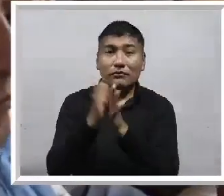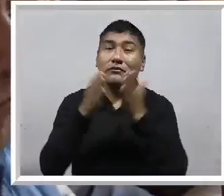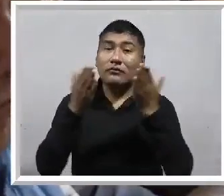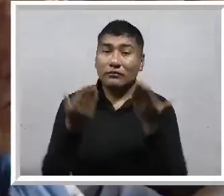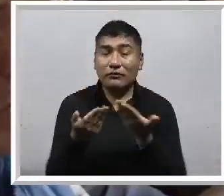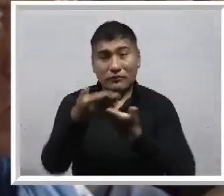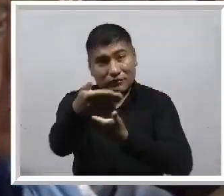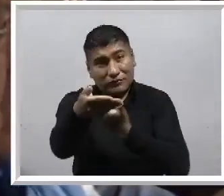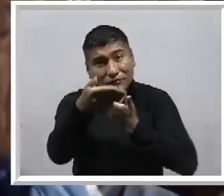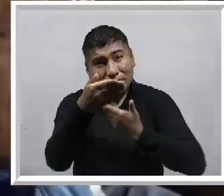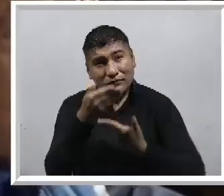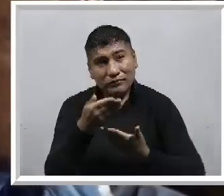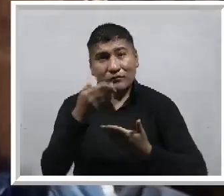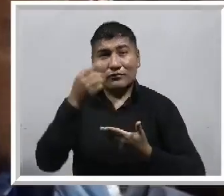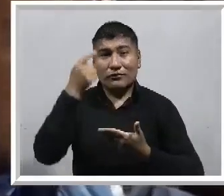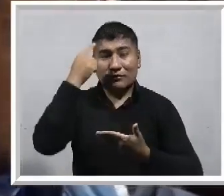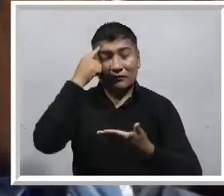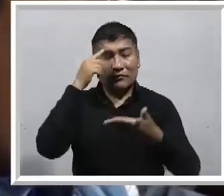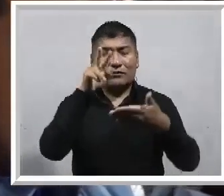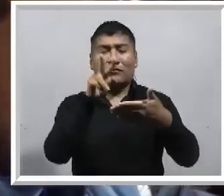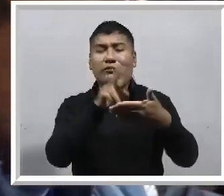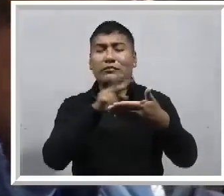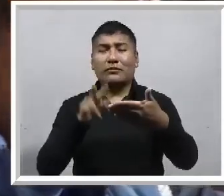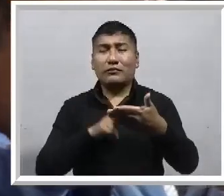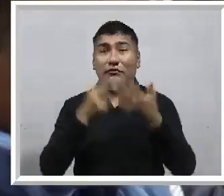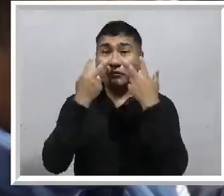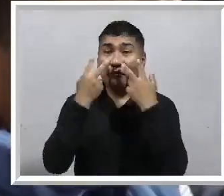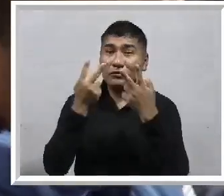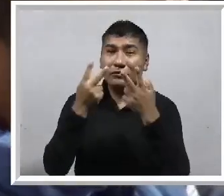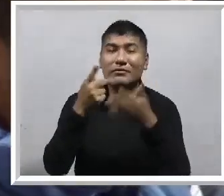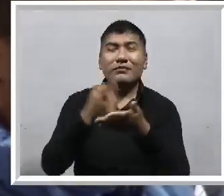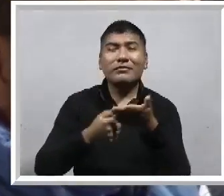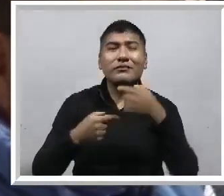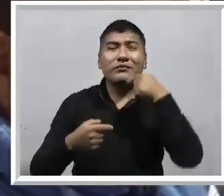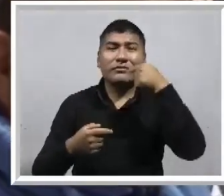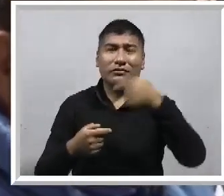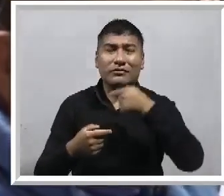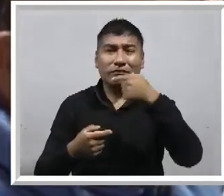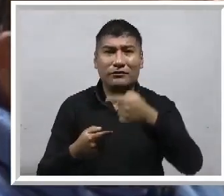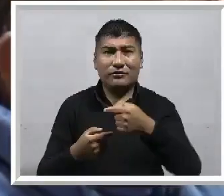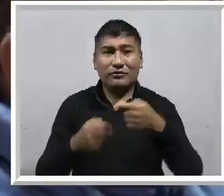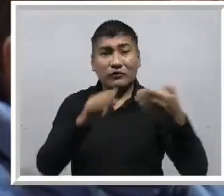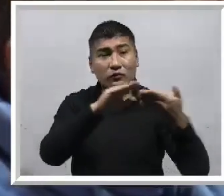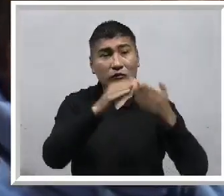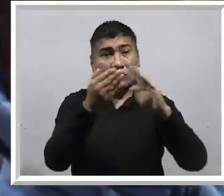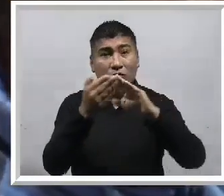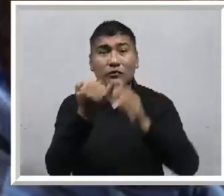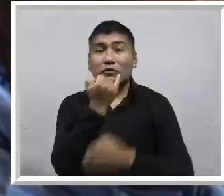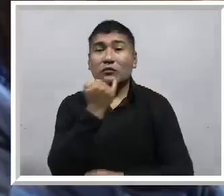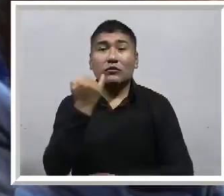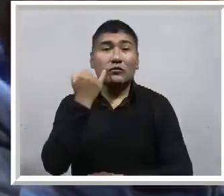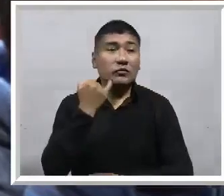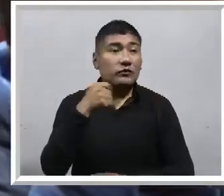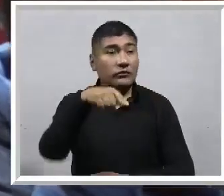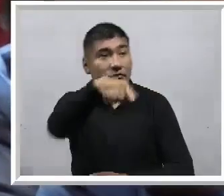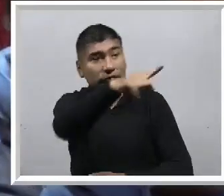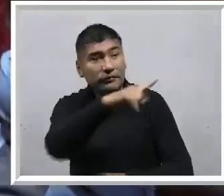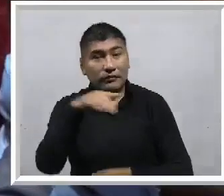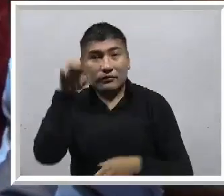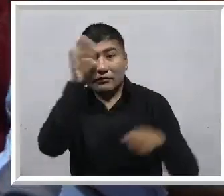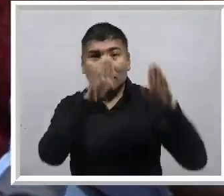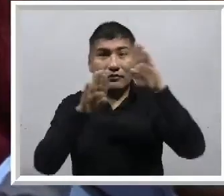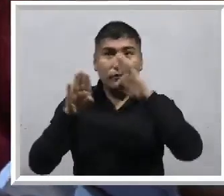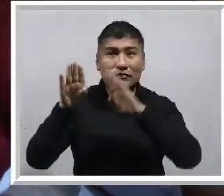invita Nos invita a todos fíjense Cómo dice pueblo de Israel estaba ocupado como en